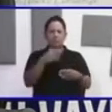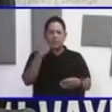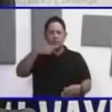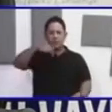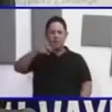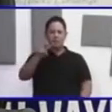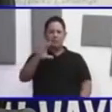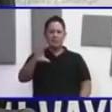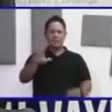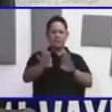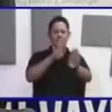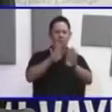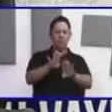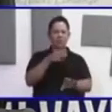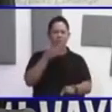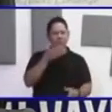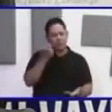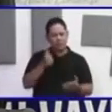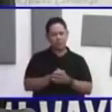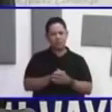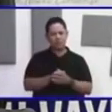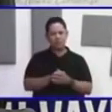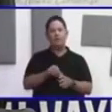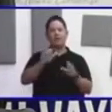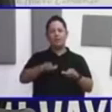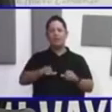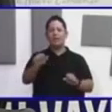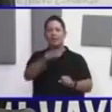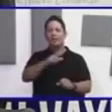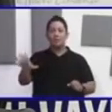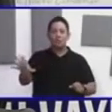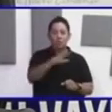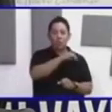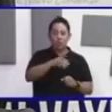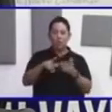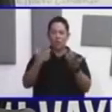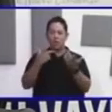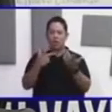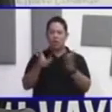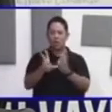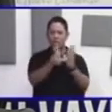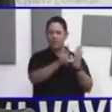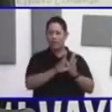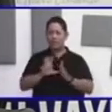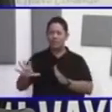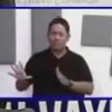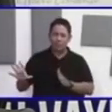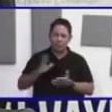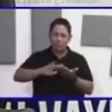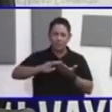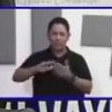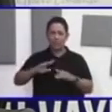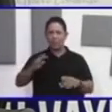que sean en PVC? Es que todo el hospital está construido en PVC. La unidad de cuidados intensivos actualmente, la